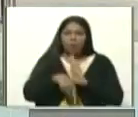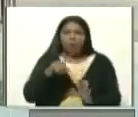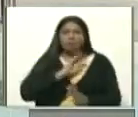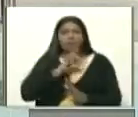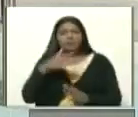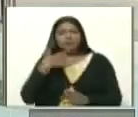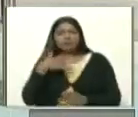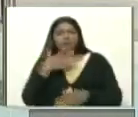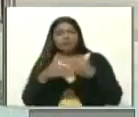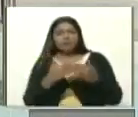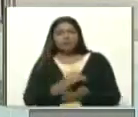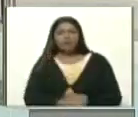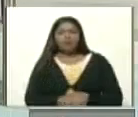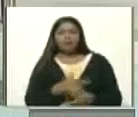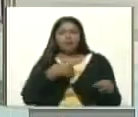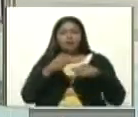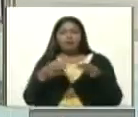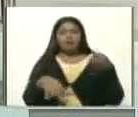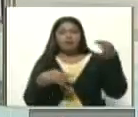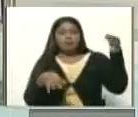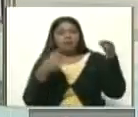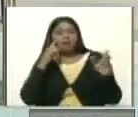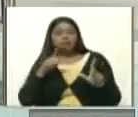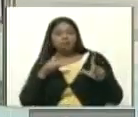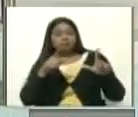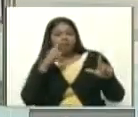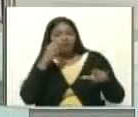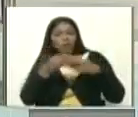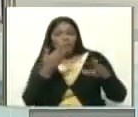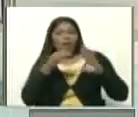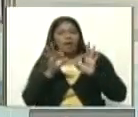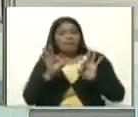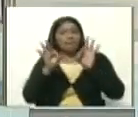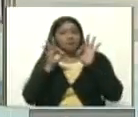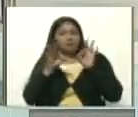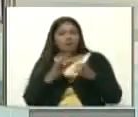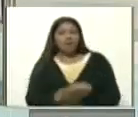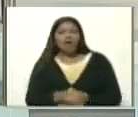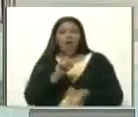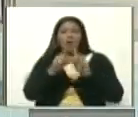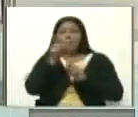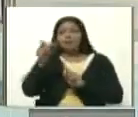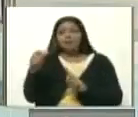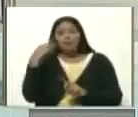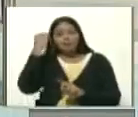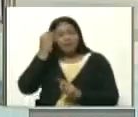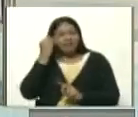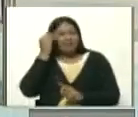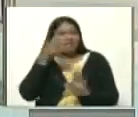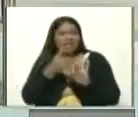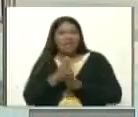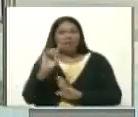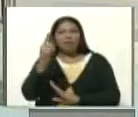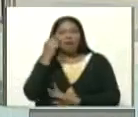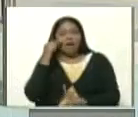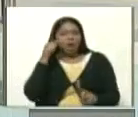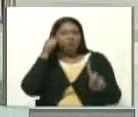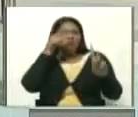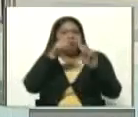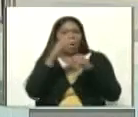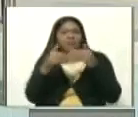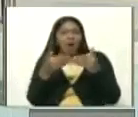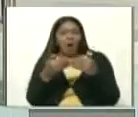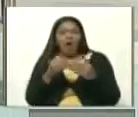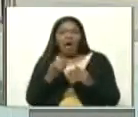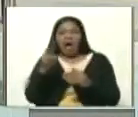sobre ya los papeles que lo acreditaban a Alex Saab como enviado especial. Hay gente que cree que esa era su primera misión y que en el